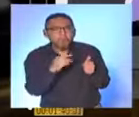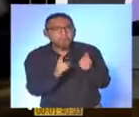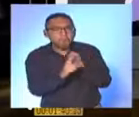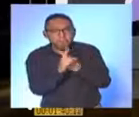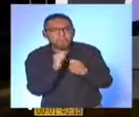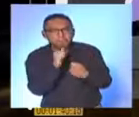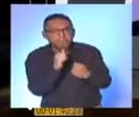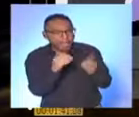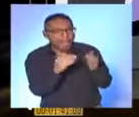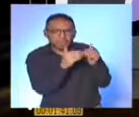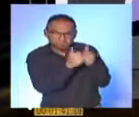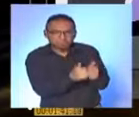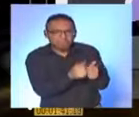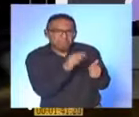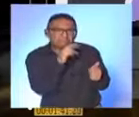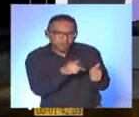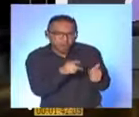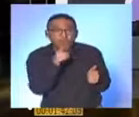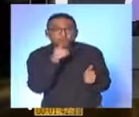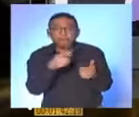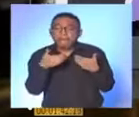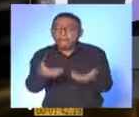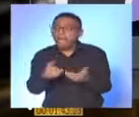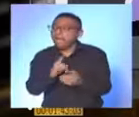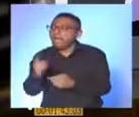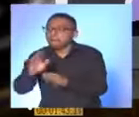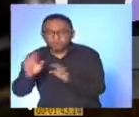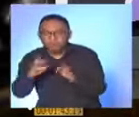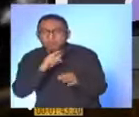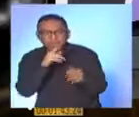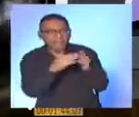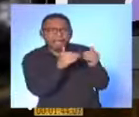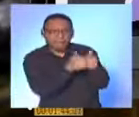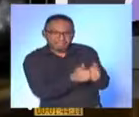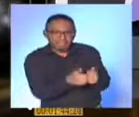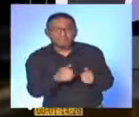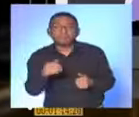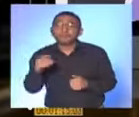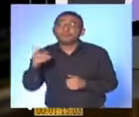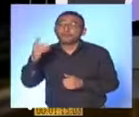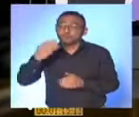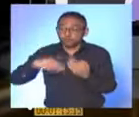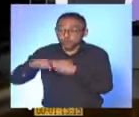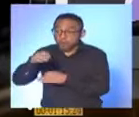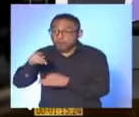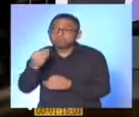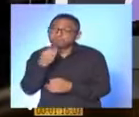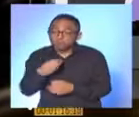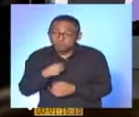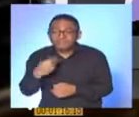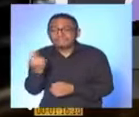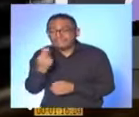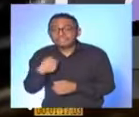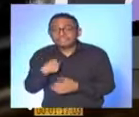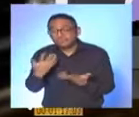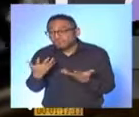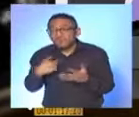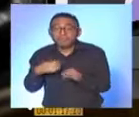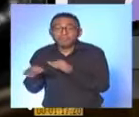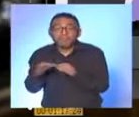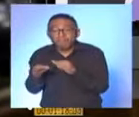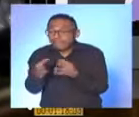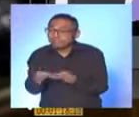pueden no salir a la calle, lo hagan. Y que todos aquellos que tenemos que estar en la calle, pues tomemos las